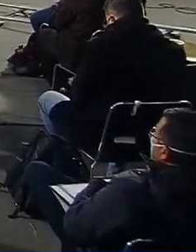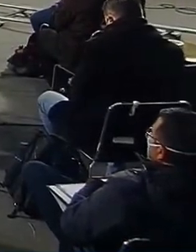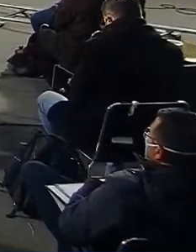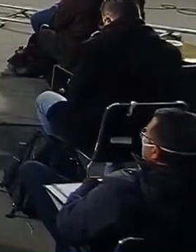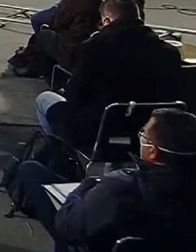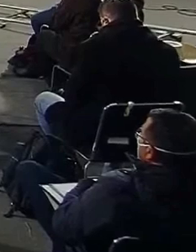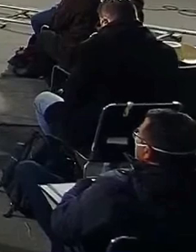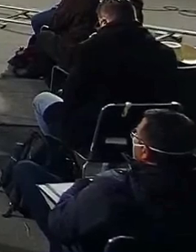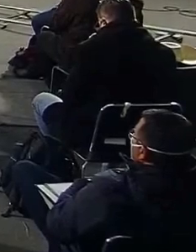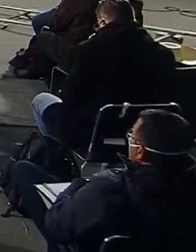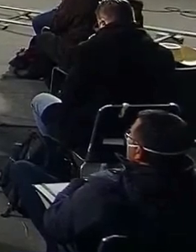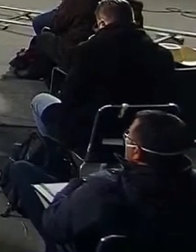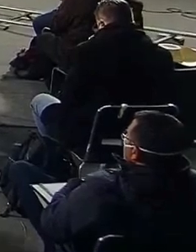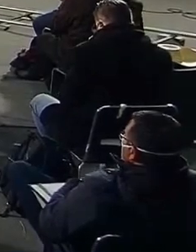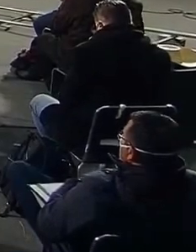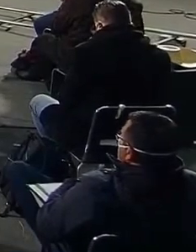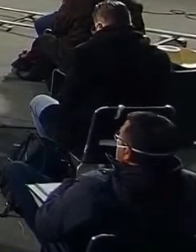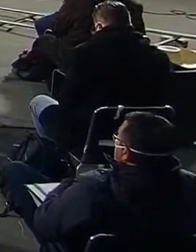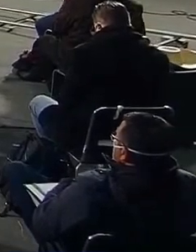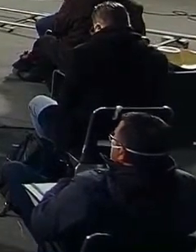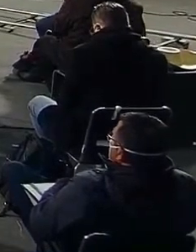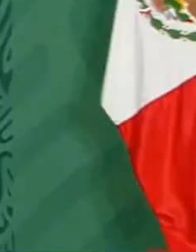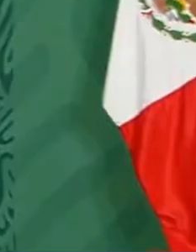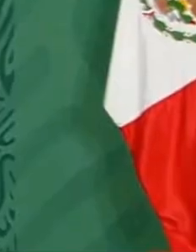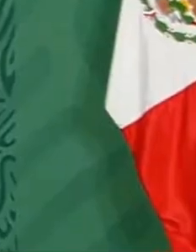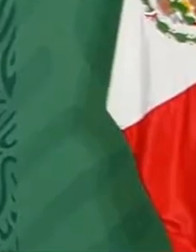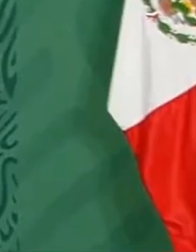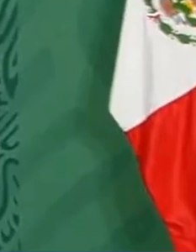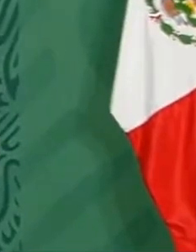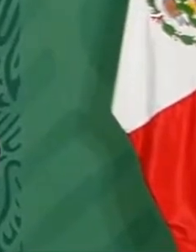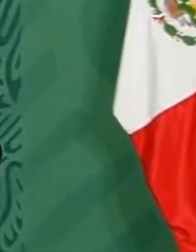ir a presentar una denuncia